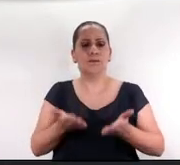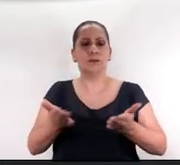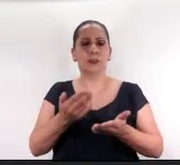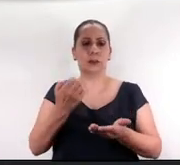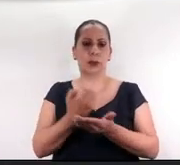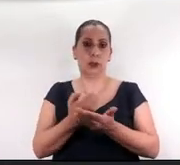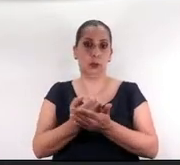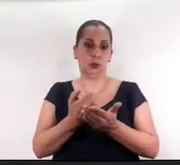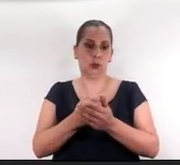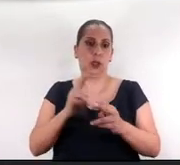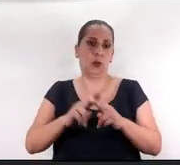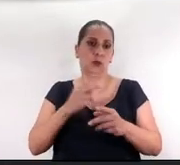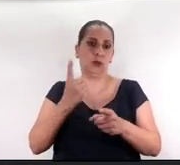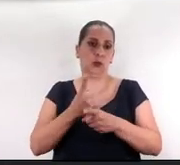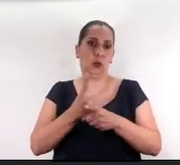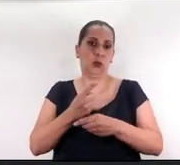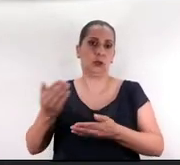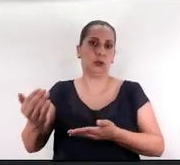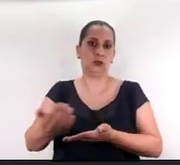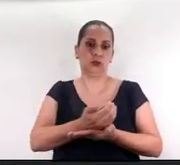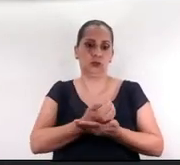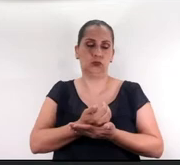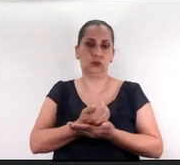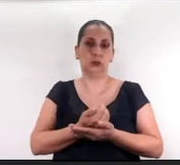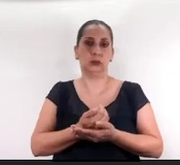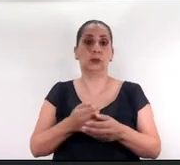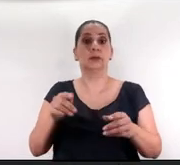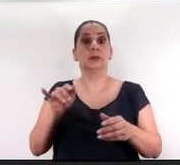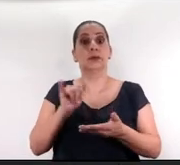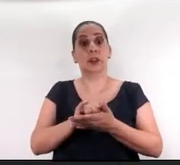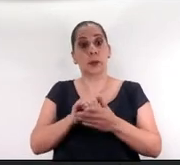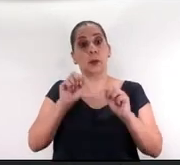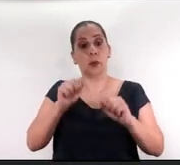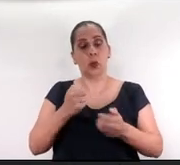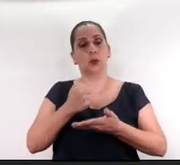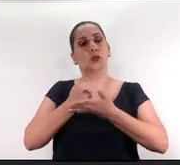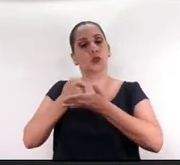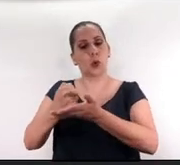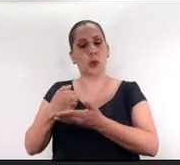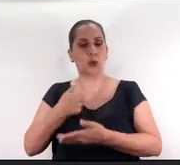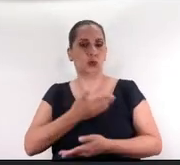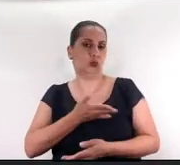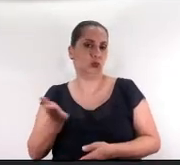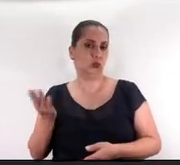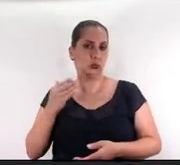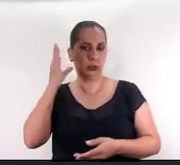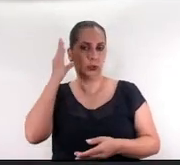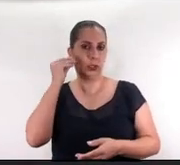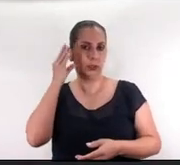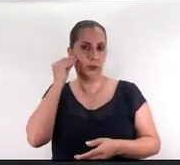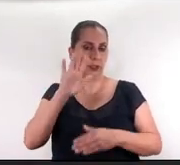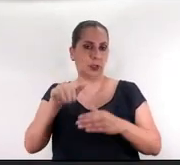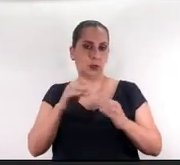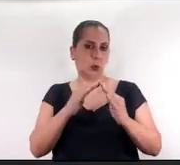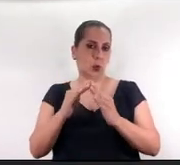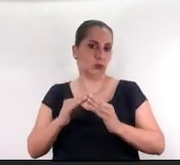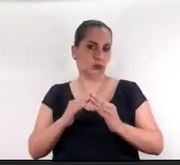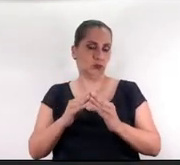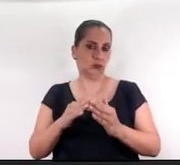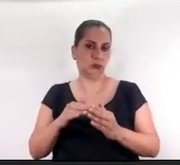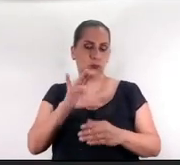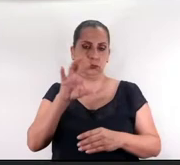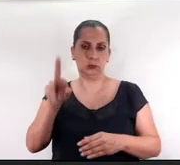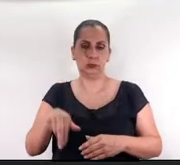y el uso eficiente de nuestros recursos, y de esta forma colaborar desde nuestra área de expertise a la sociedad civil